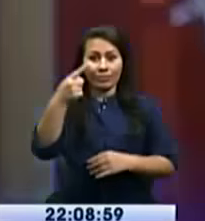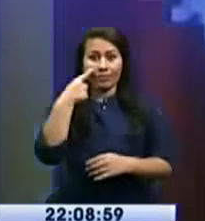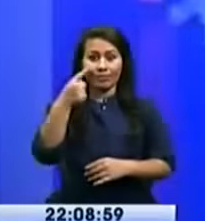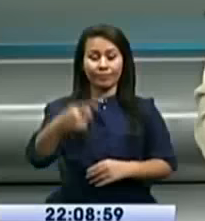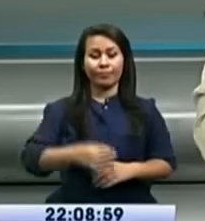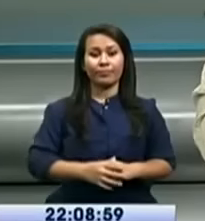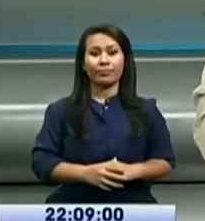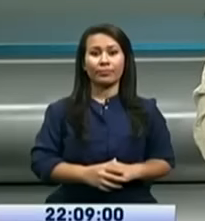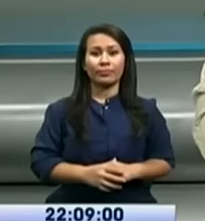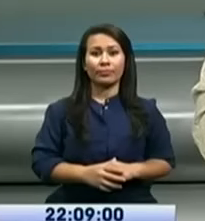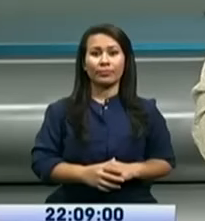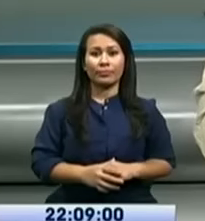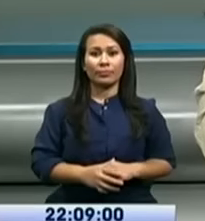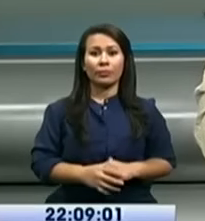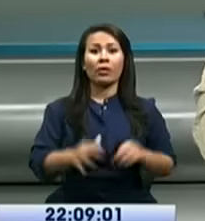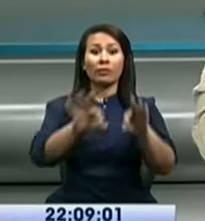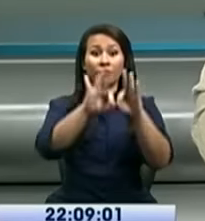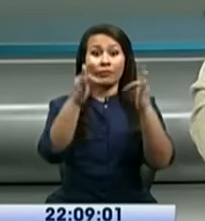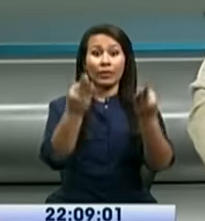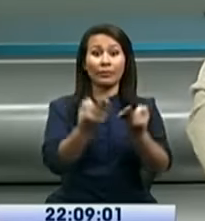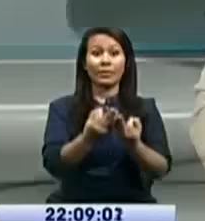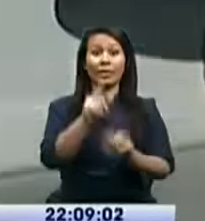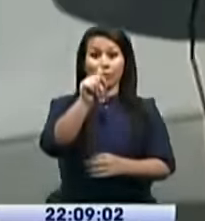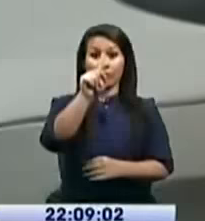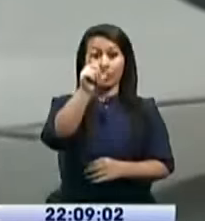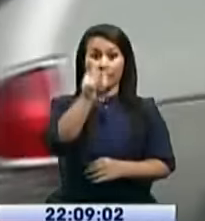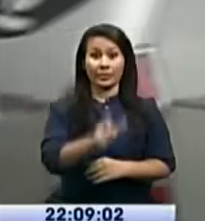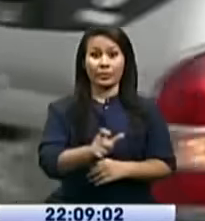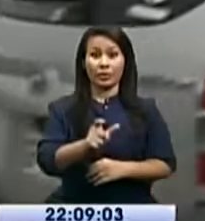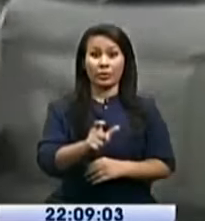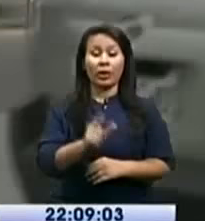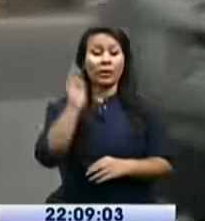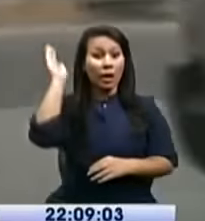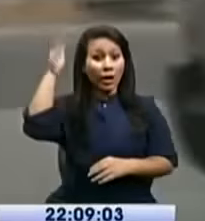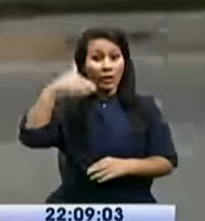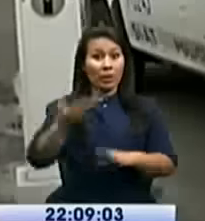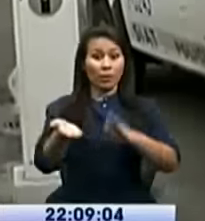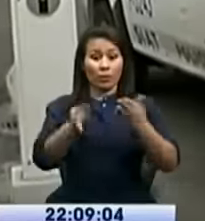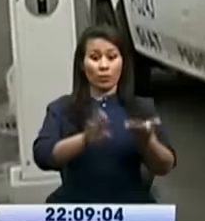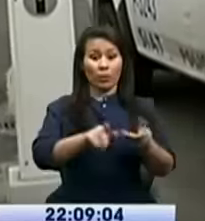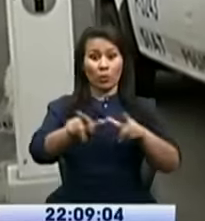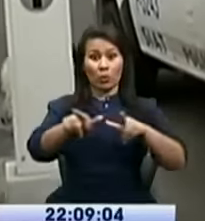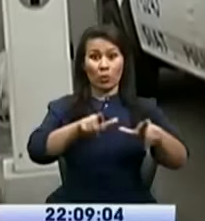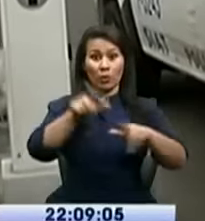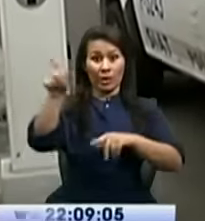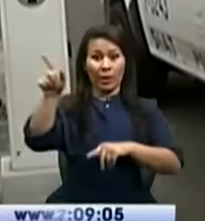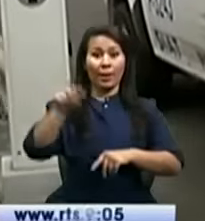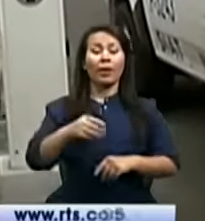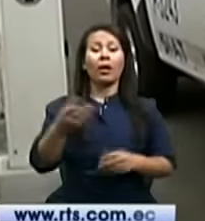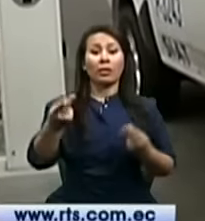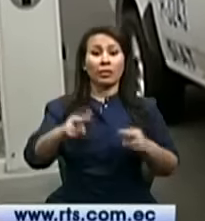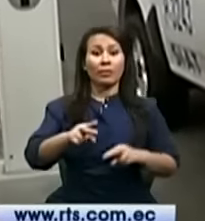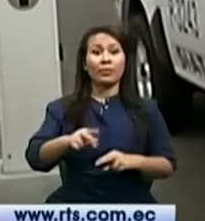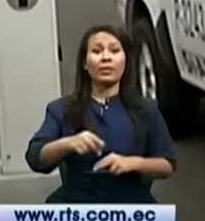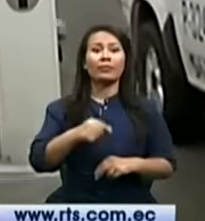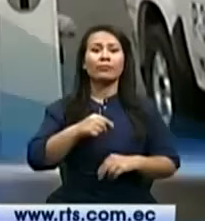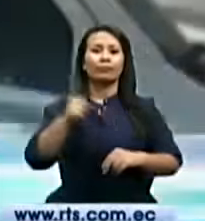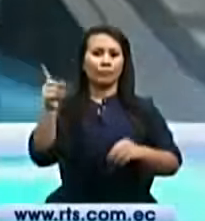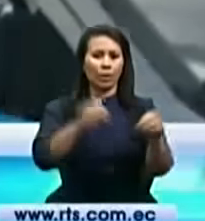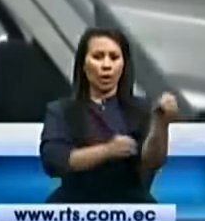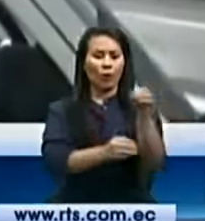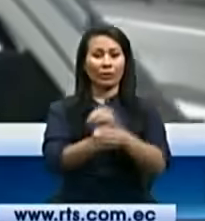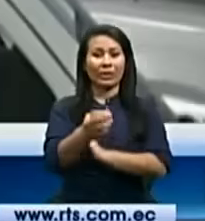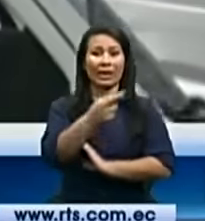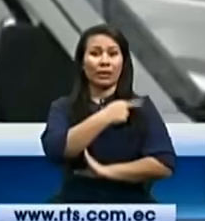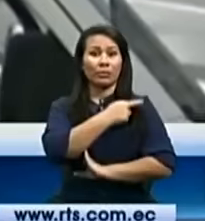Hurtado. Familiares de una de las turistas argentinas asesinada en la comuna Montañita y el cónsul de Argentina llegaron hasta